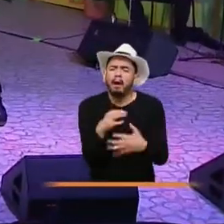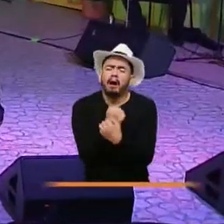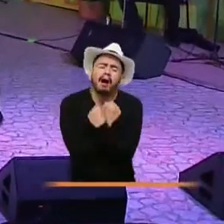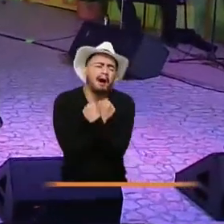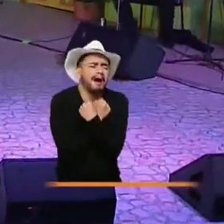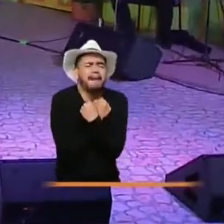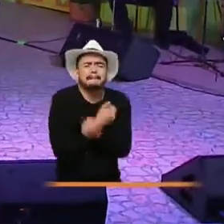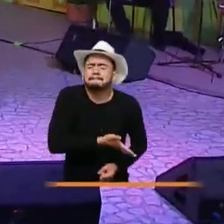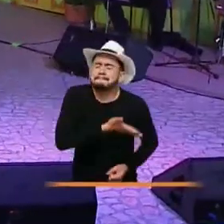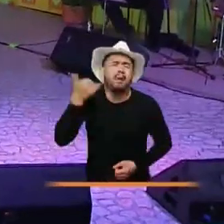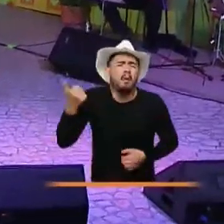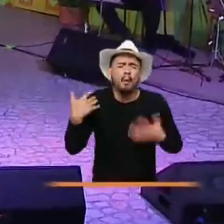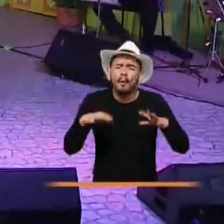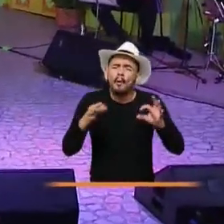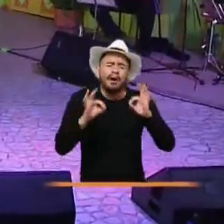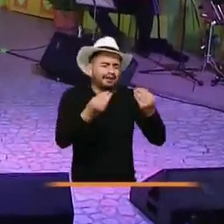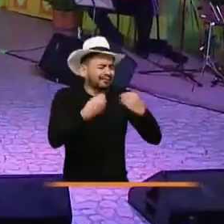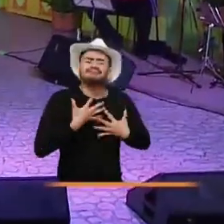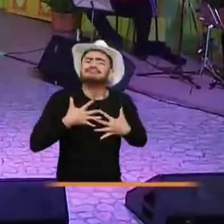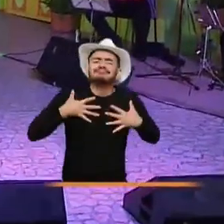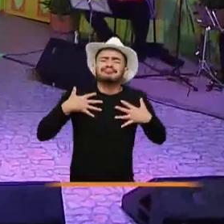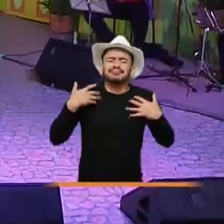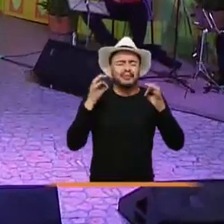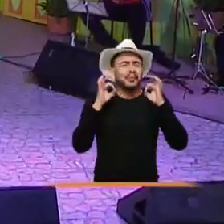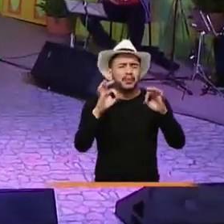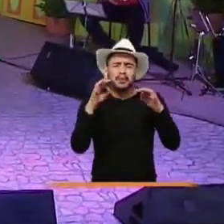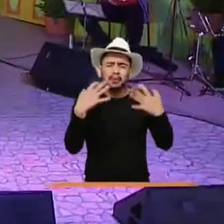que llegar al hotel mamá